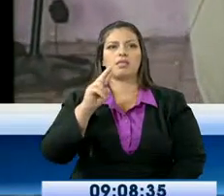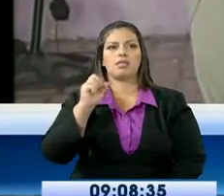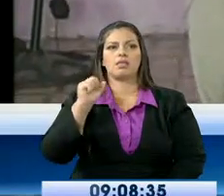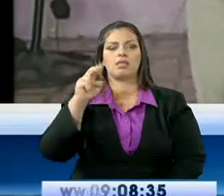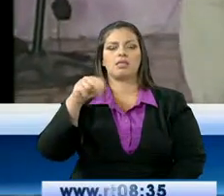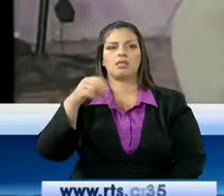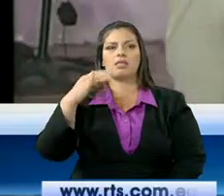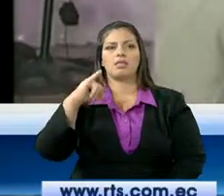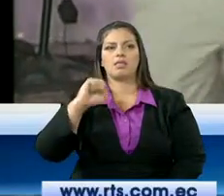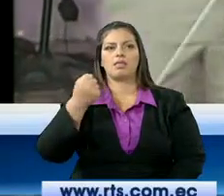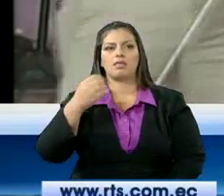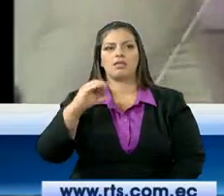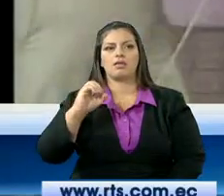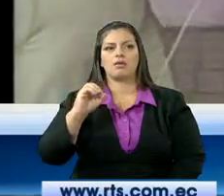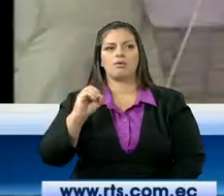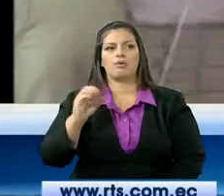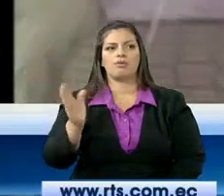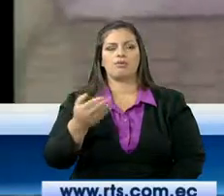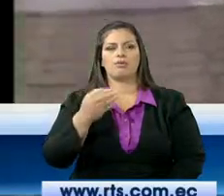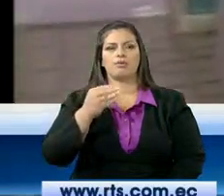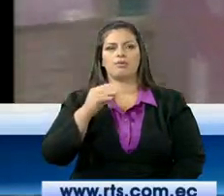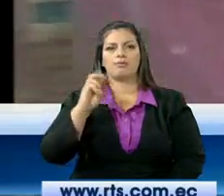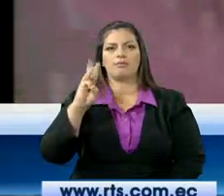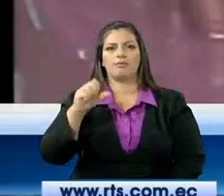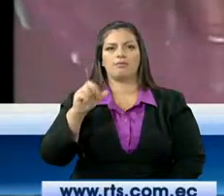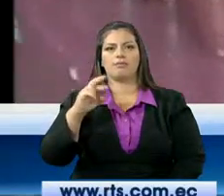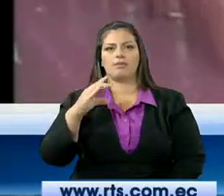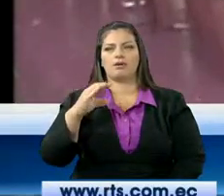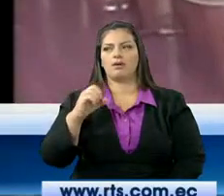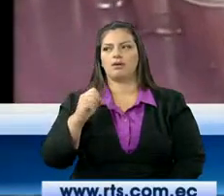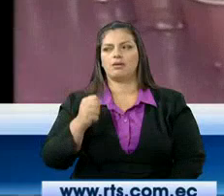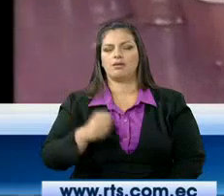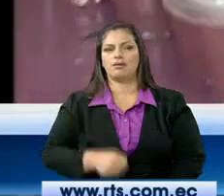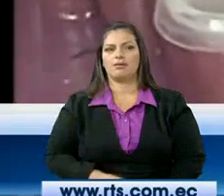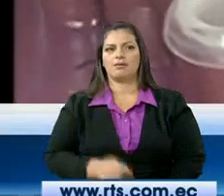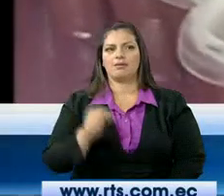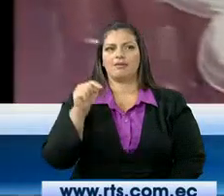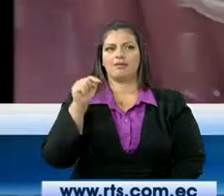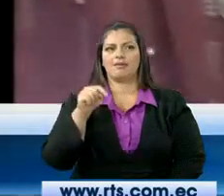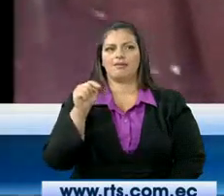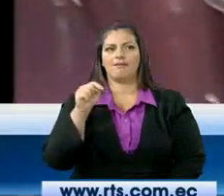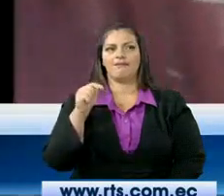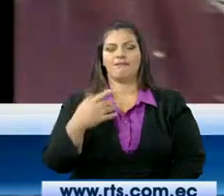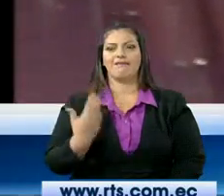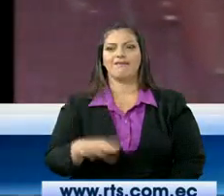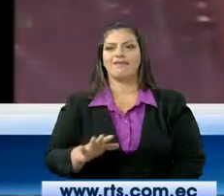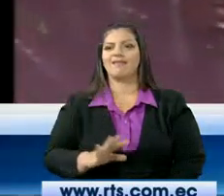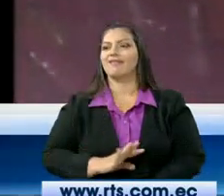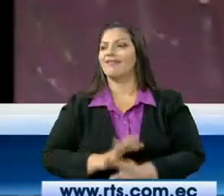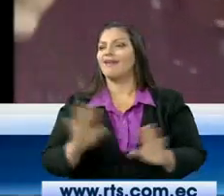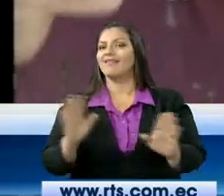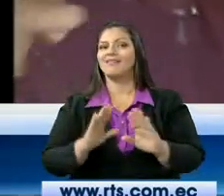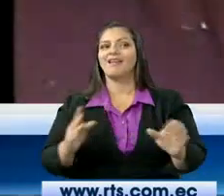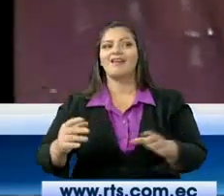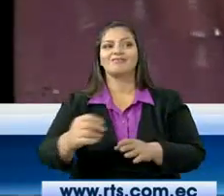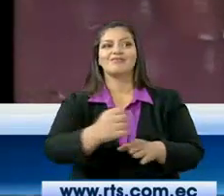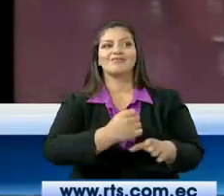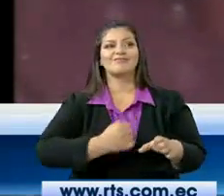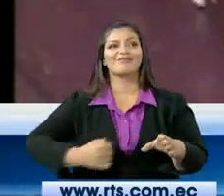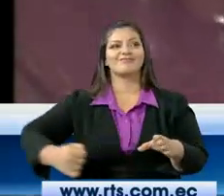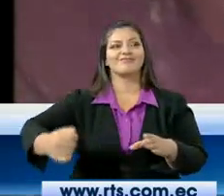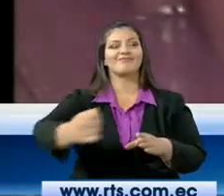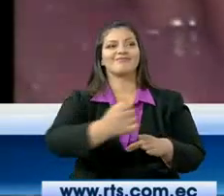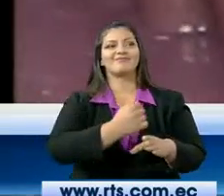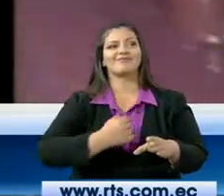donde, miren, ya está listo. Ya la colada, bueno, que ellos tienen en las ollas. Y ya la despachan en vasitos. Si uno